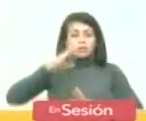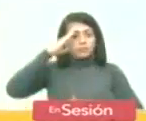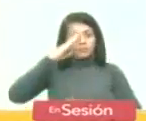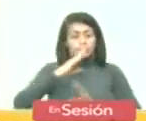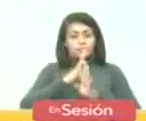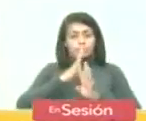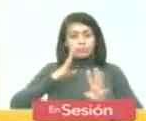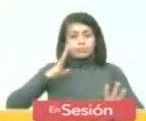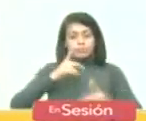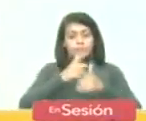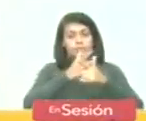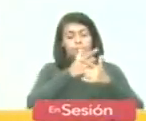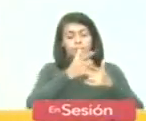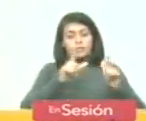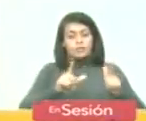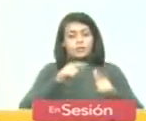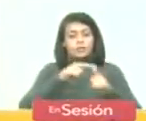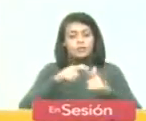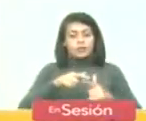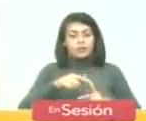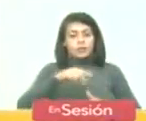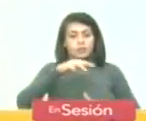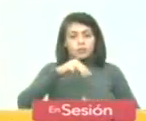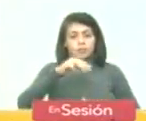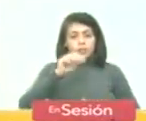de liberación conducido por Mao Zedong.